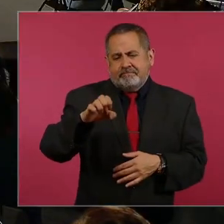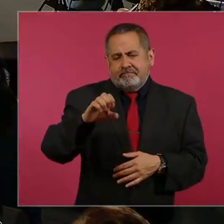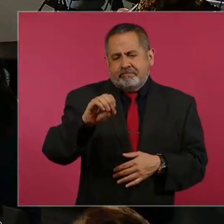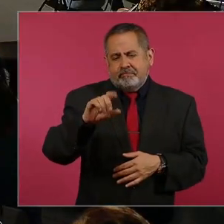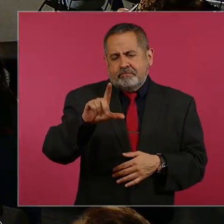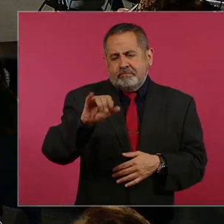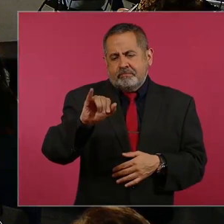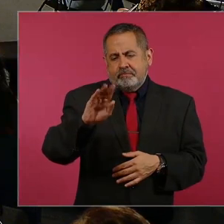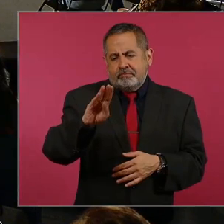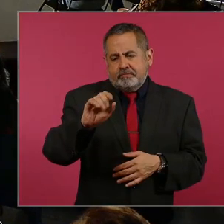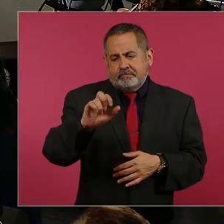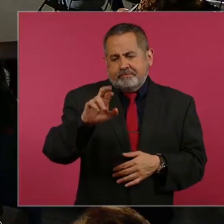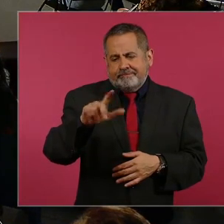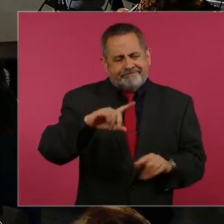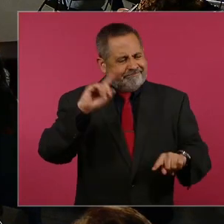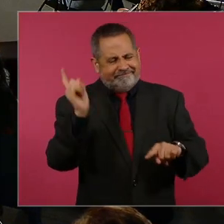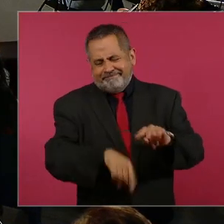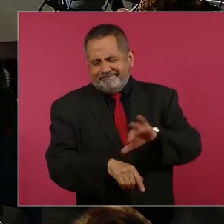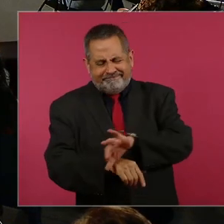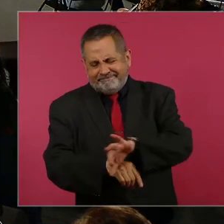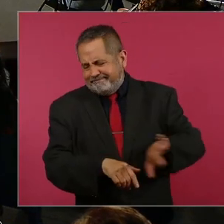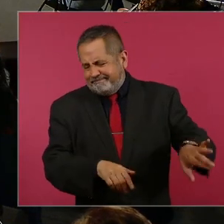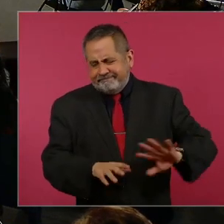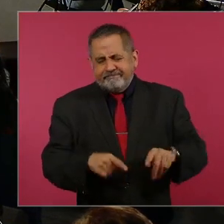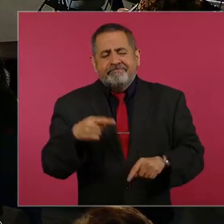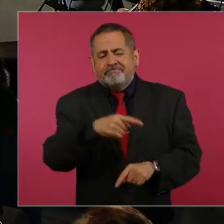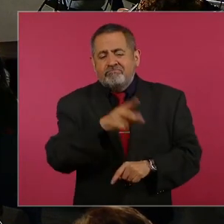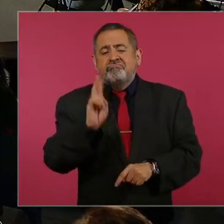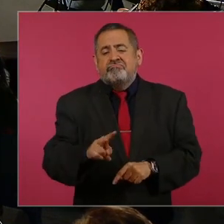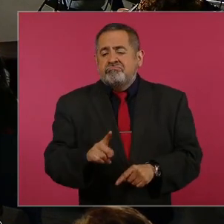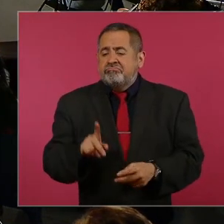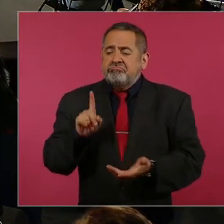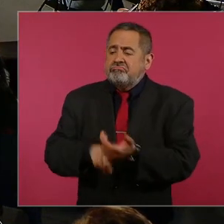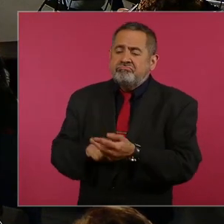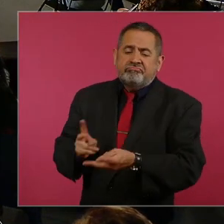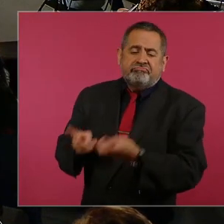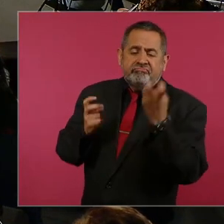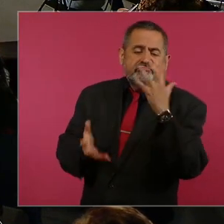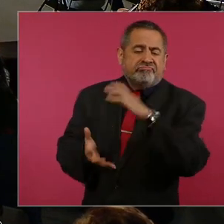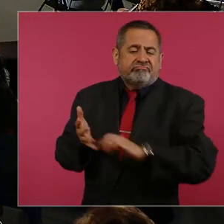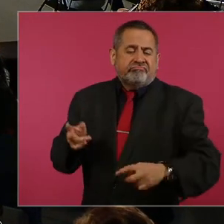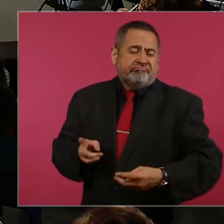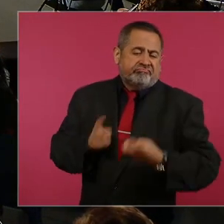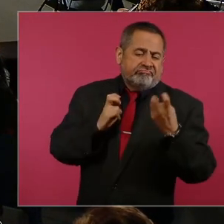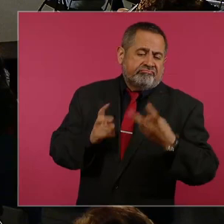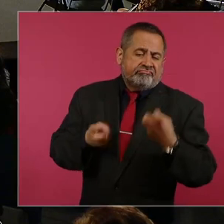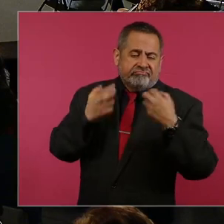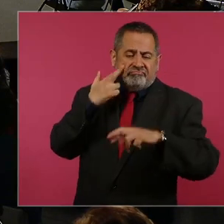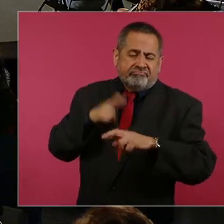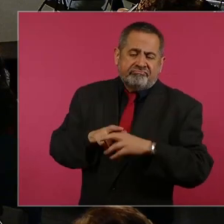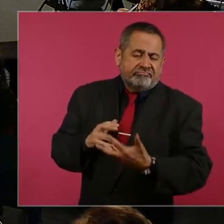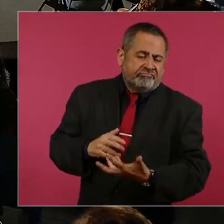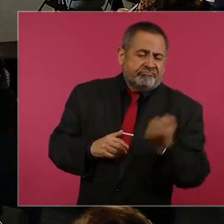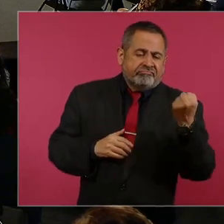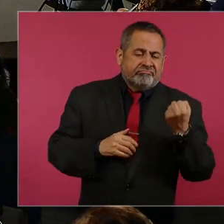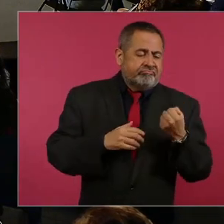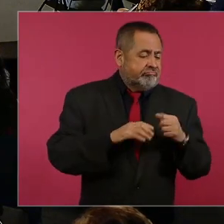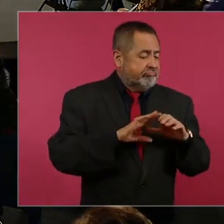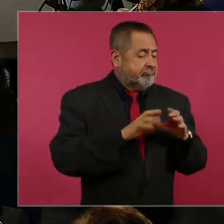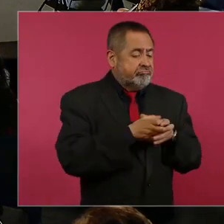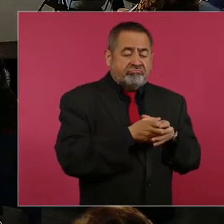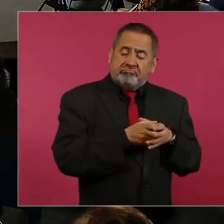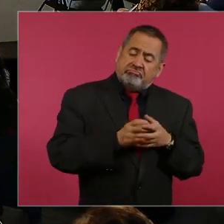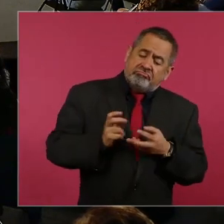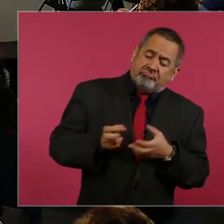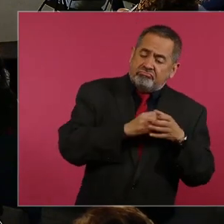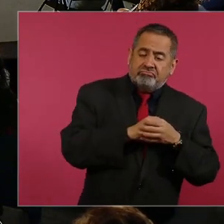que es una política de pillaje en beneficio de una minoría a